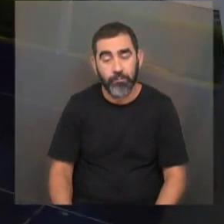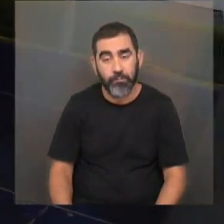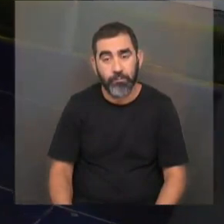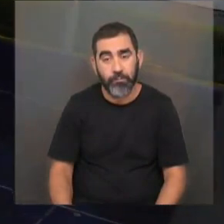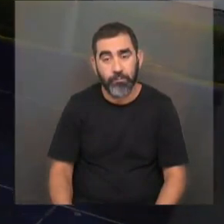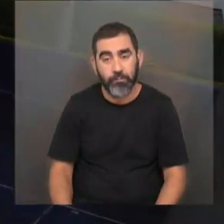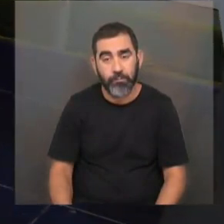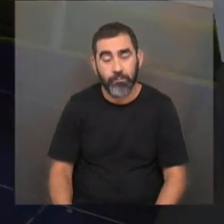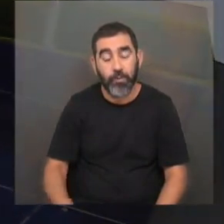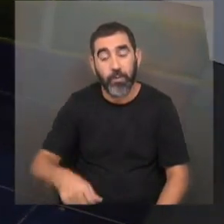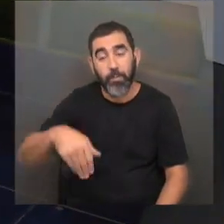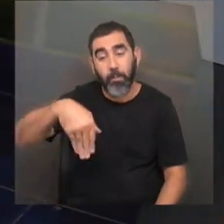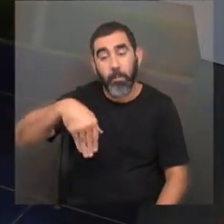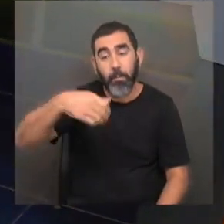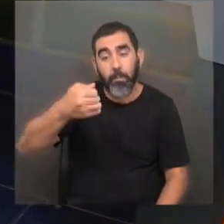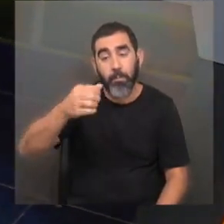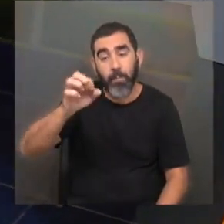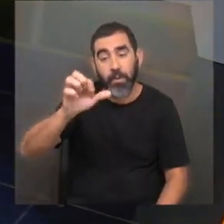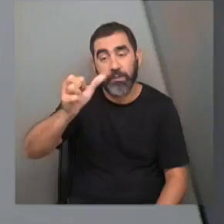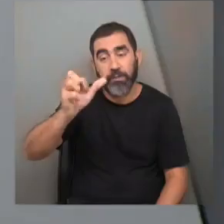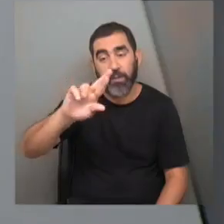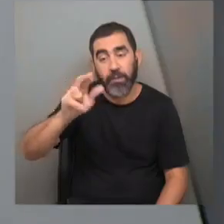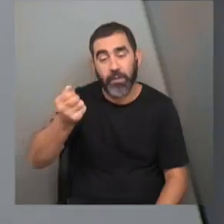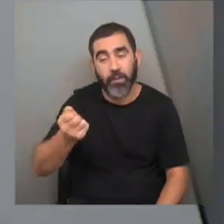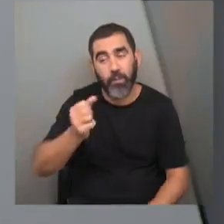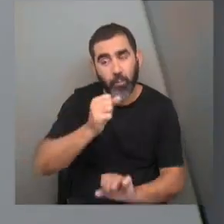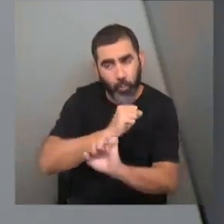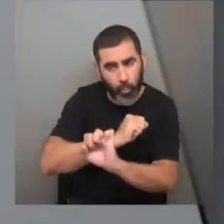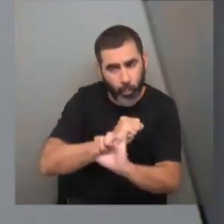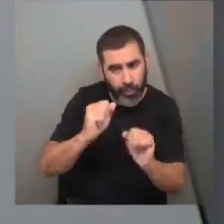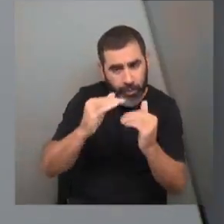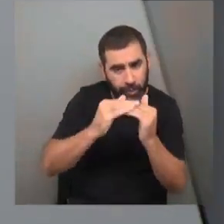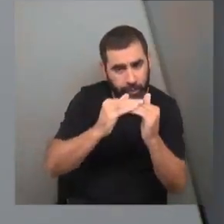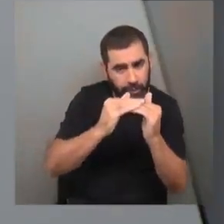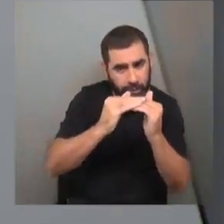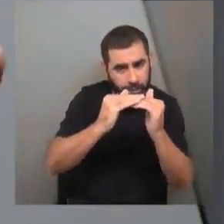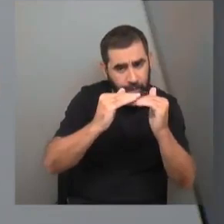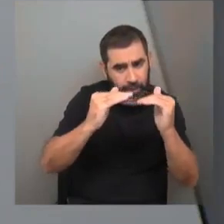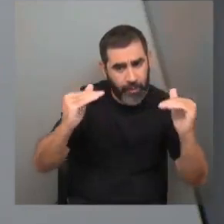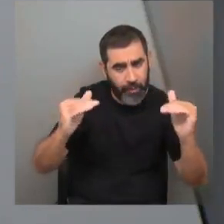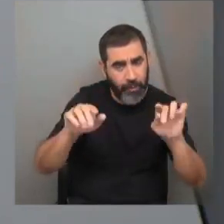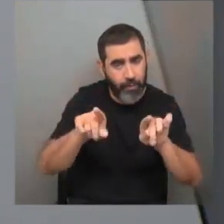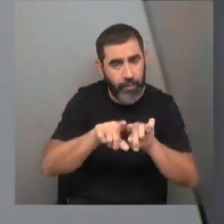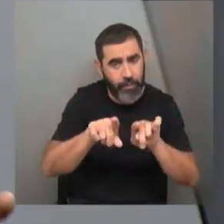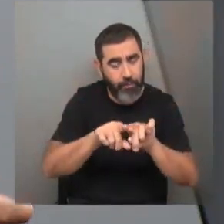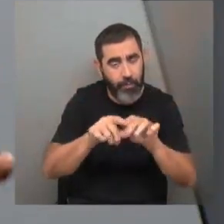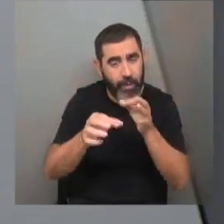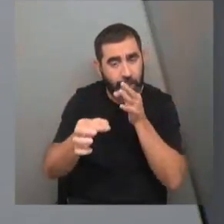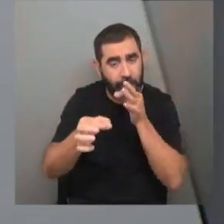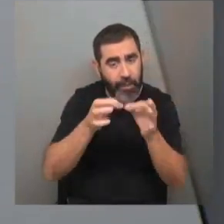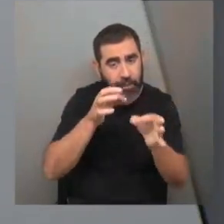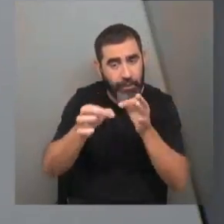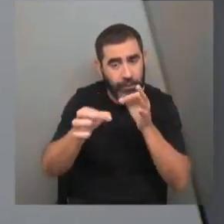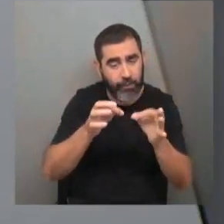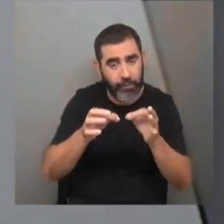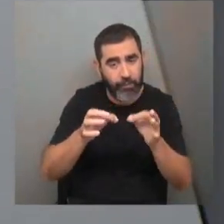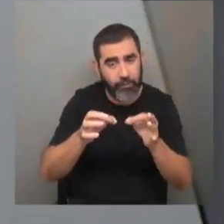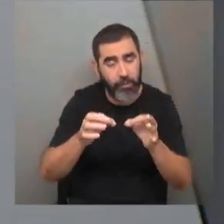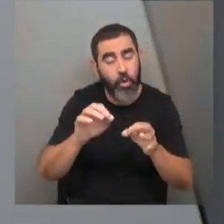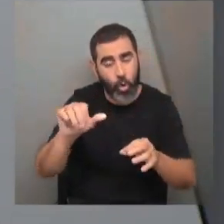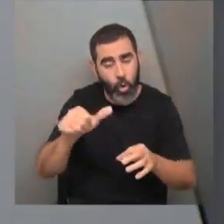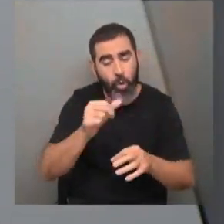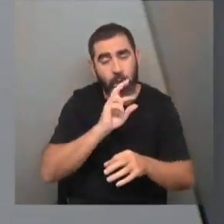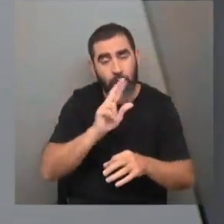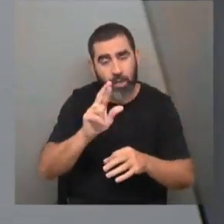planteó Macera fue de ver si ese tipo de estabilidad estaba caracterizada por esos criterios, y lo consiguió